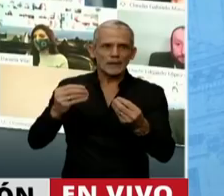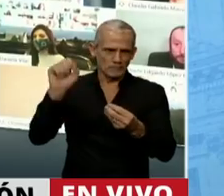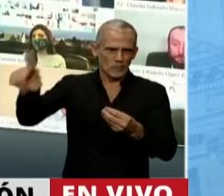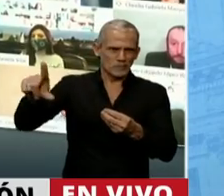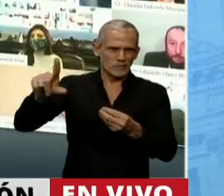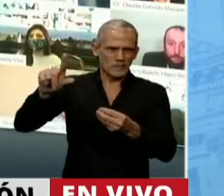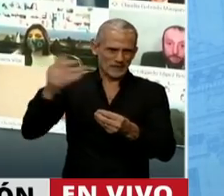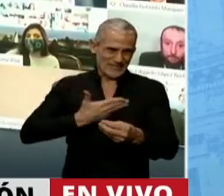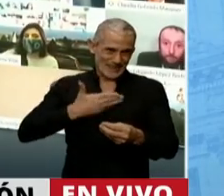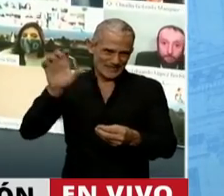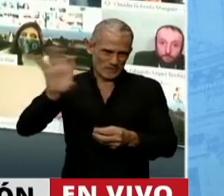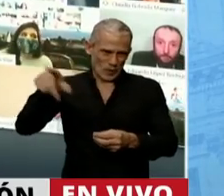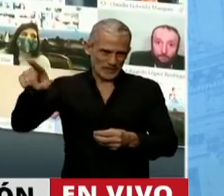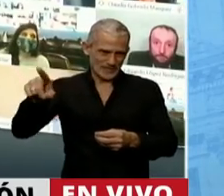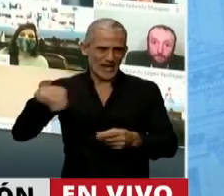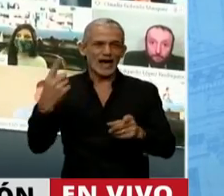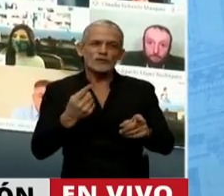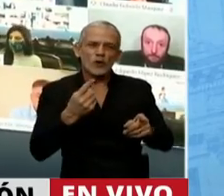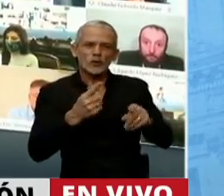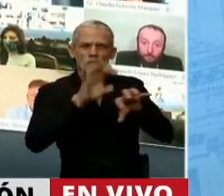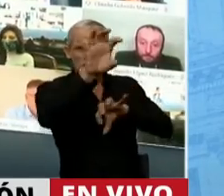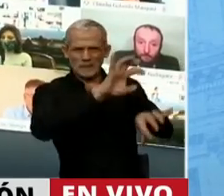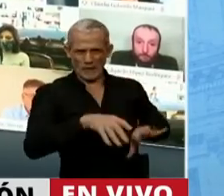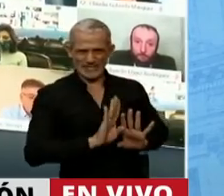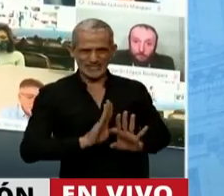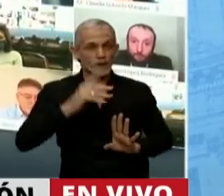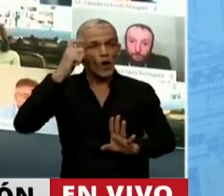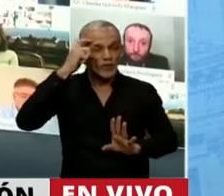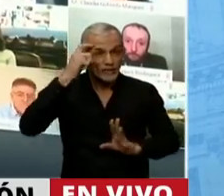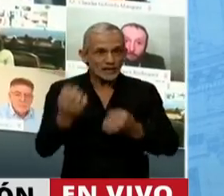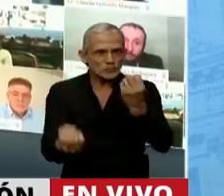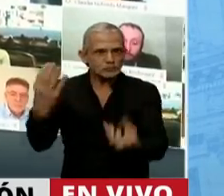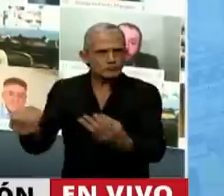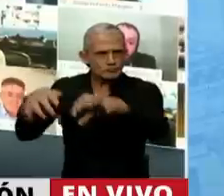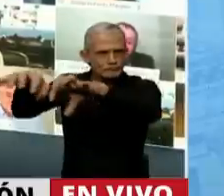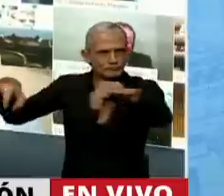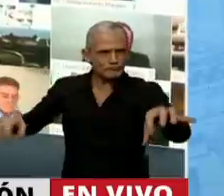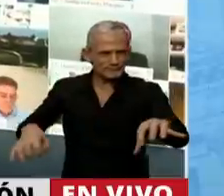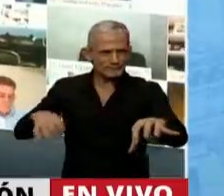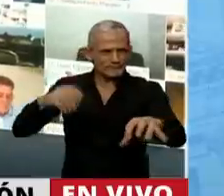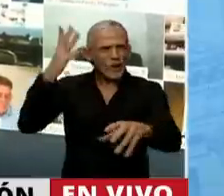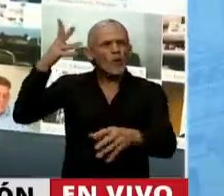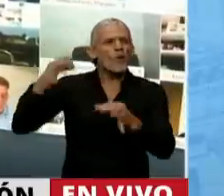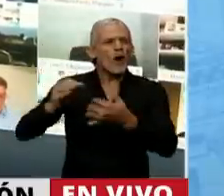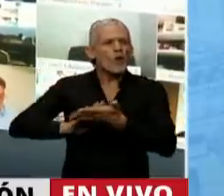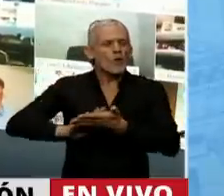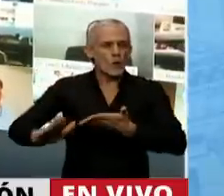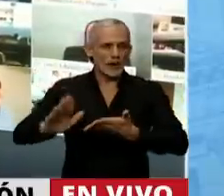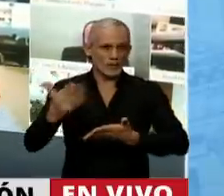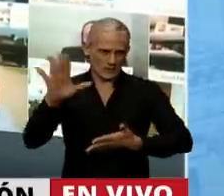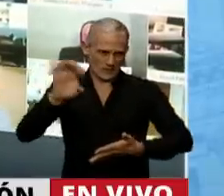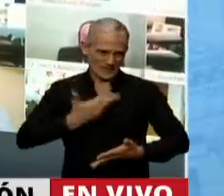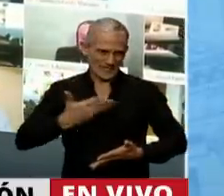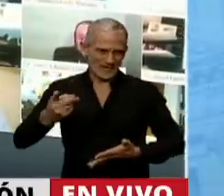provincia. Así que nosotros estamos pensando en que el acceso a la justicia es el valor